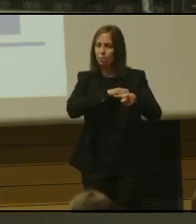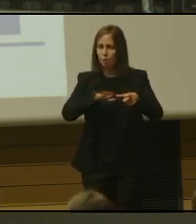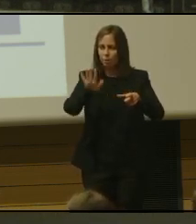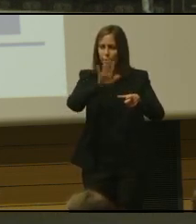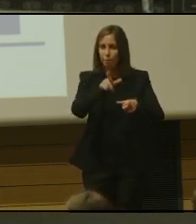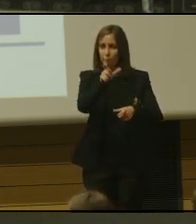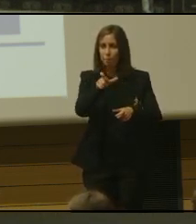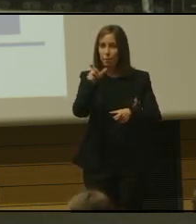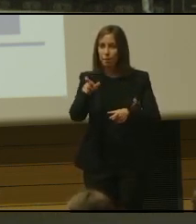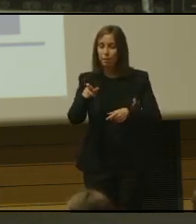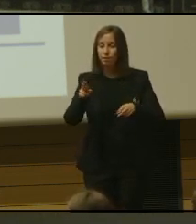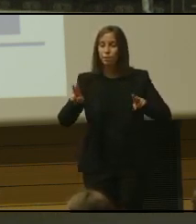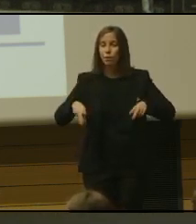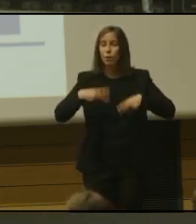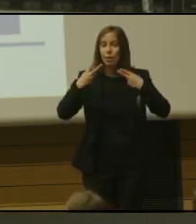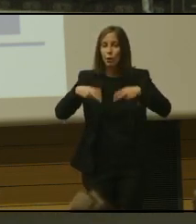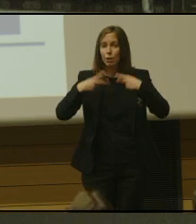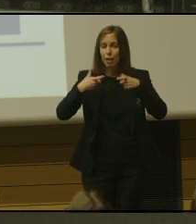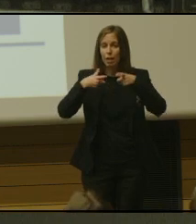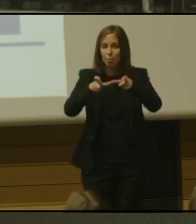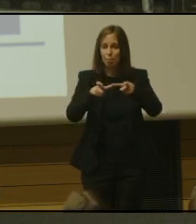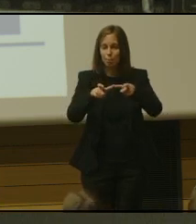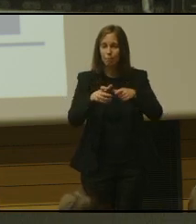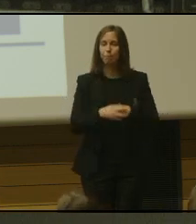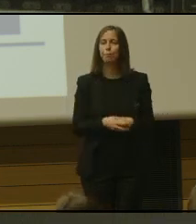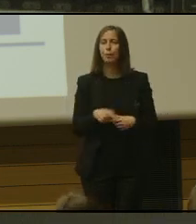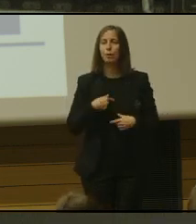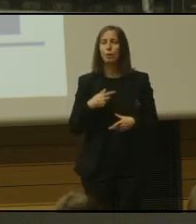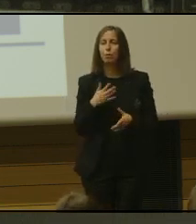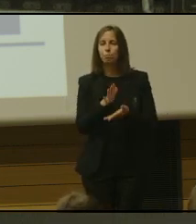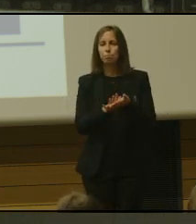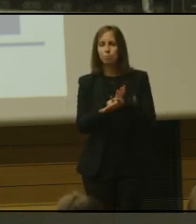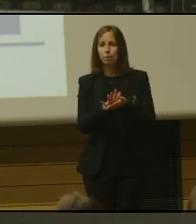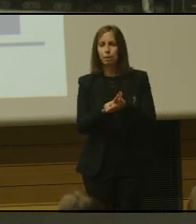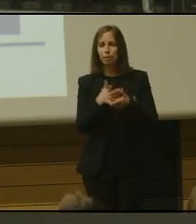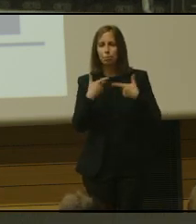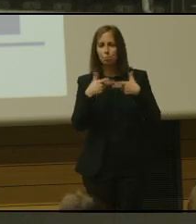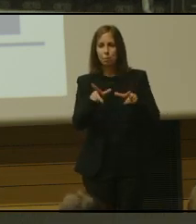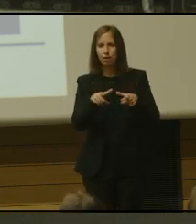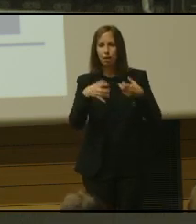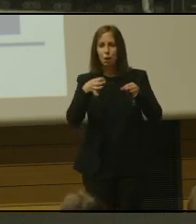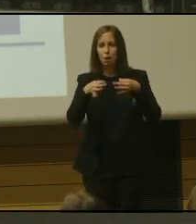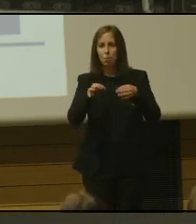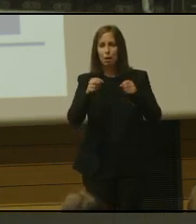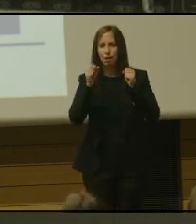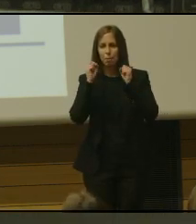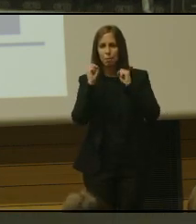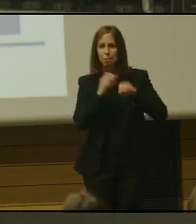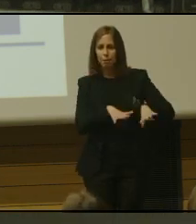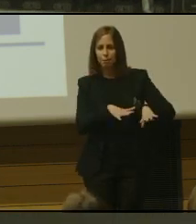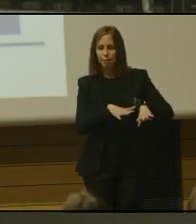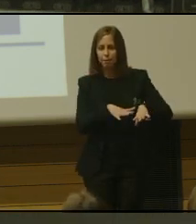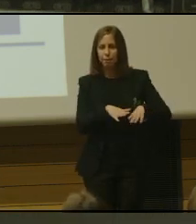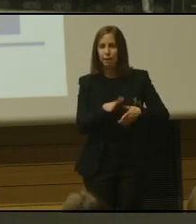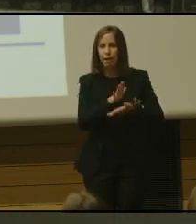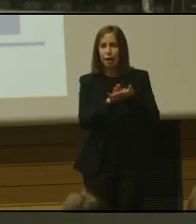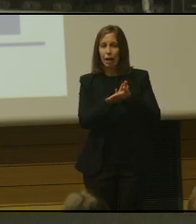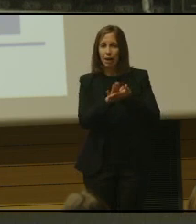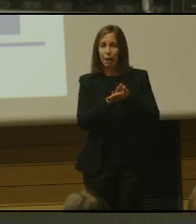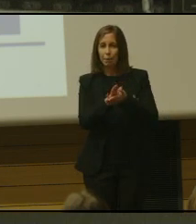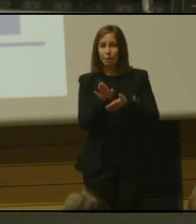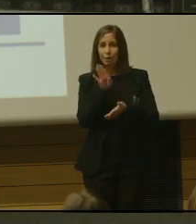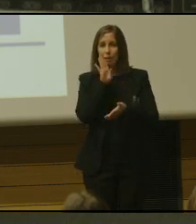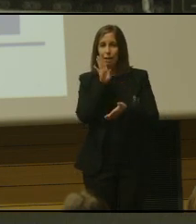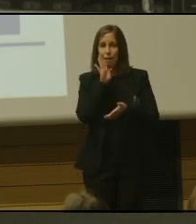sector de la hostelería. Y entonces os voy a hablar de esa parte de desnormalización de la que también estuvieron hablando en